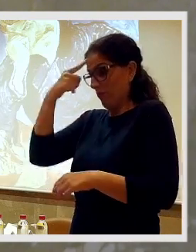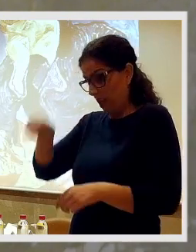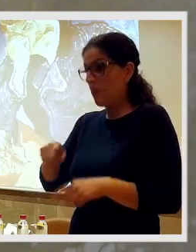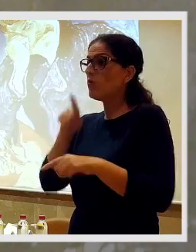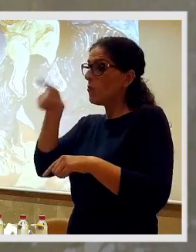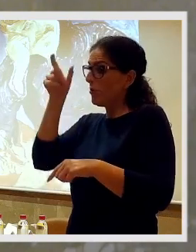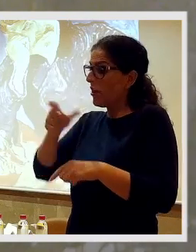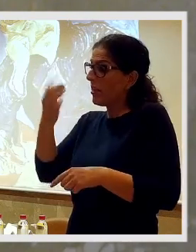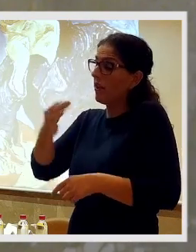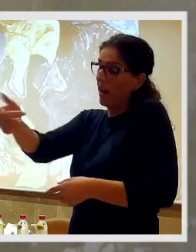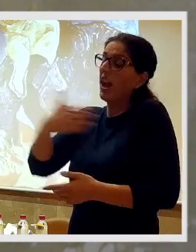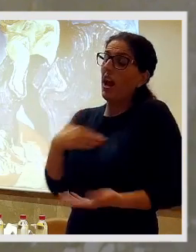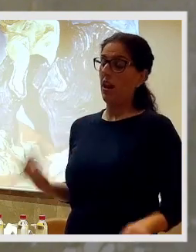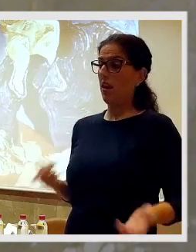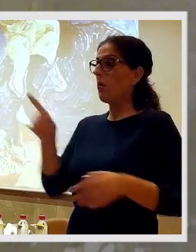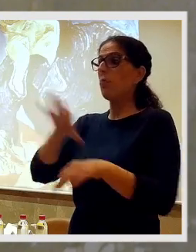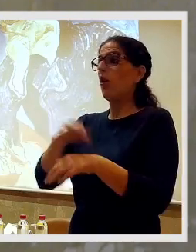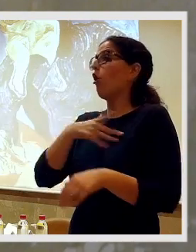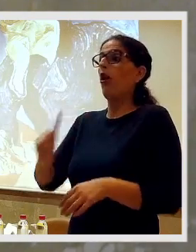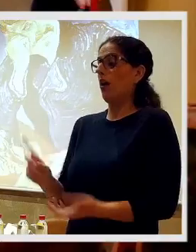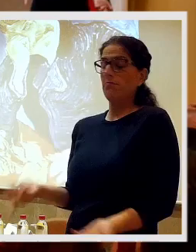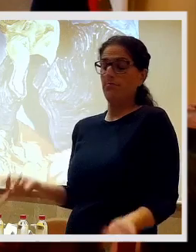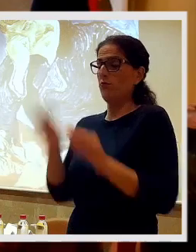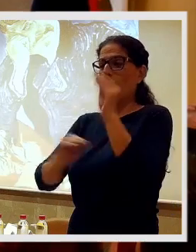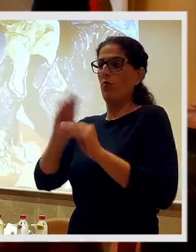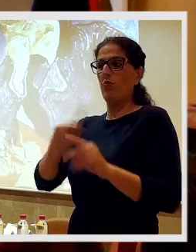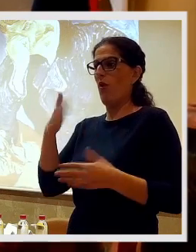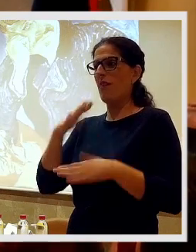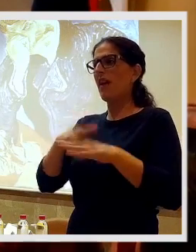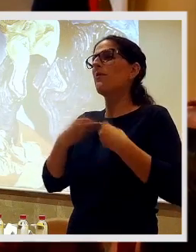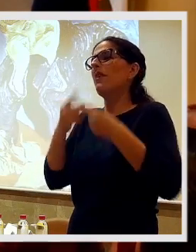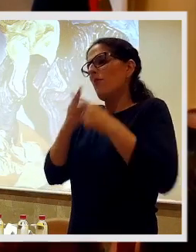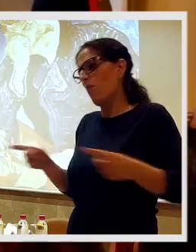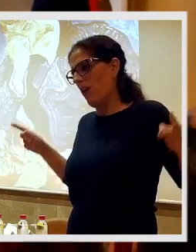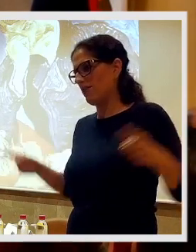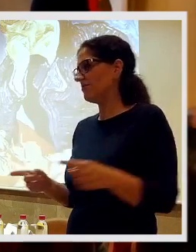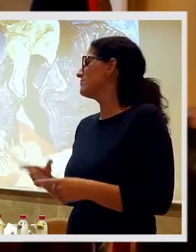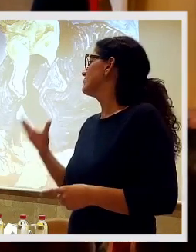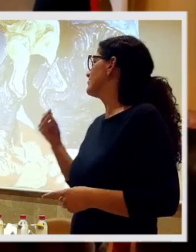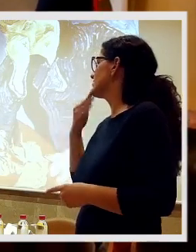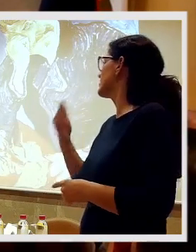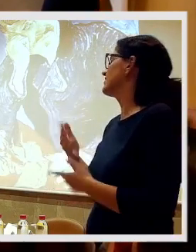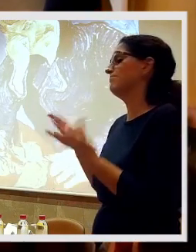probablemente, si llegamos a esa situación, pues tengamos una vida muy larga y muy buena. Muchas gracias a todos.